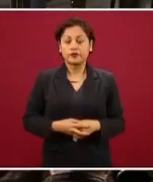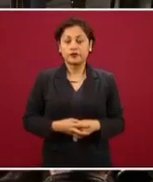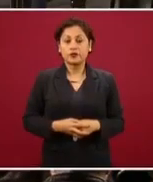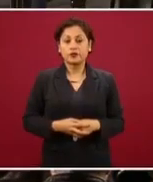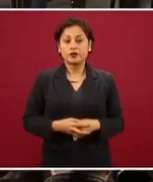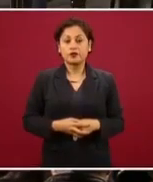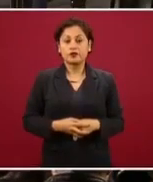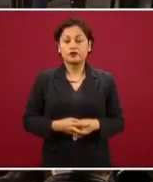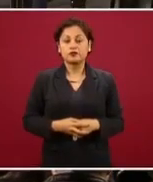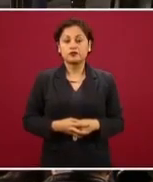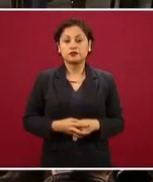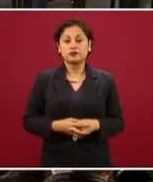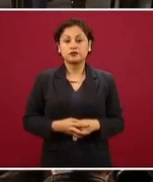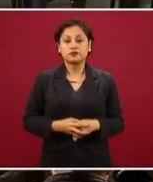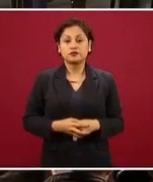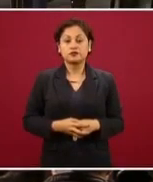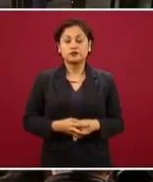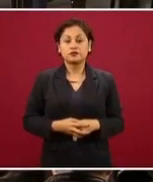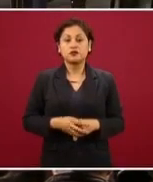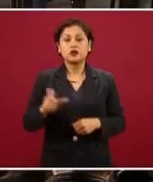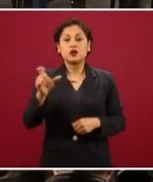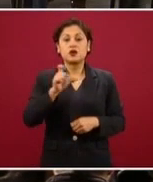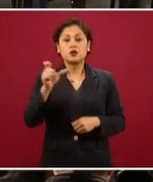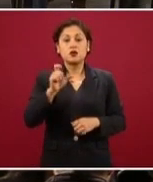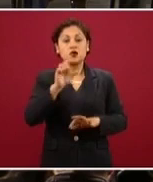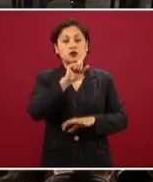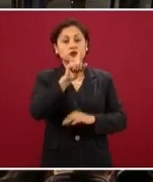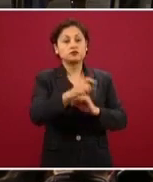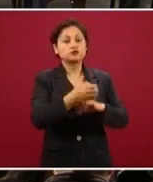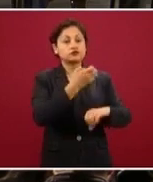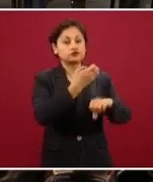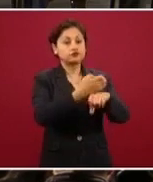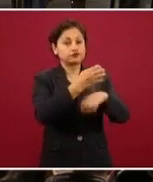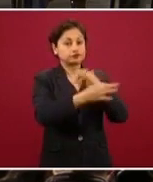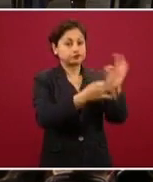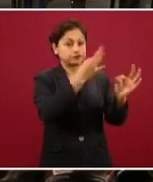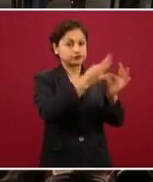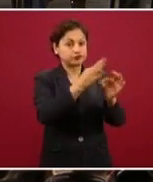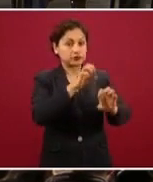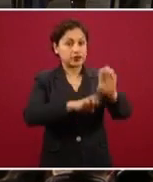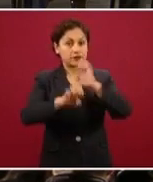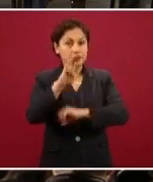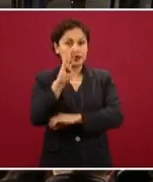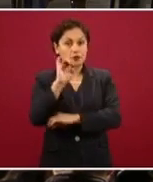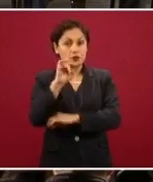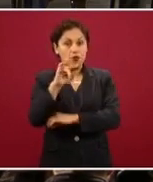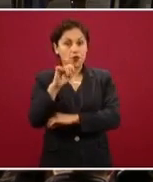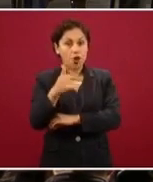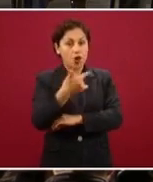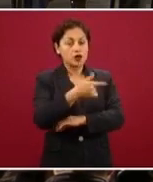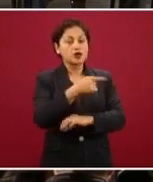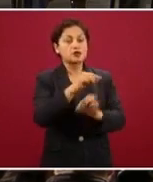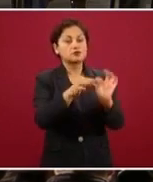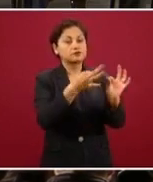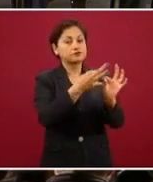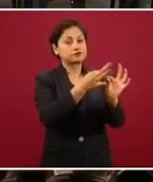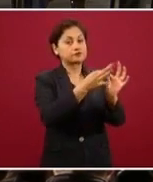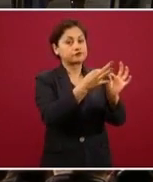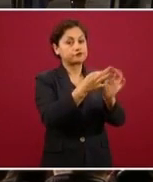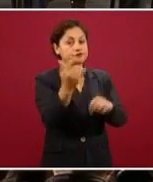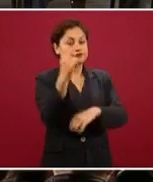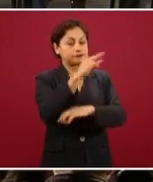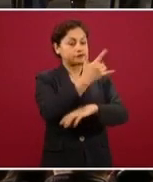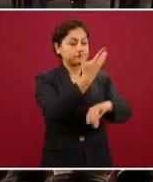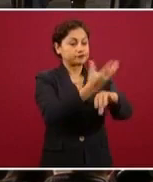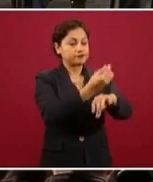certifique que se termine en la Boeing todo el trabajo de mantenimiento,